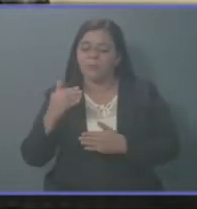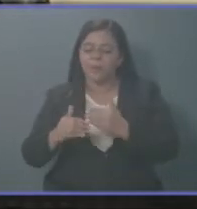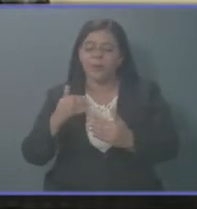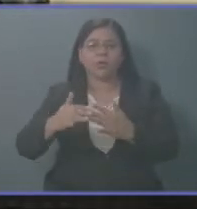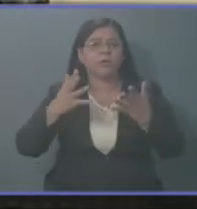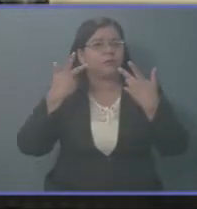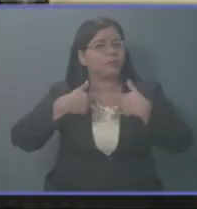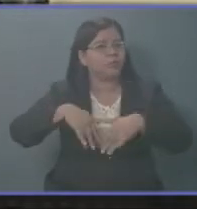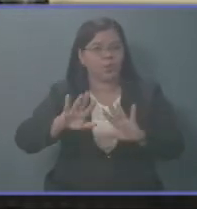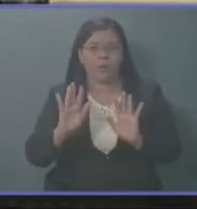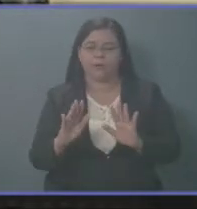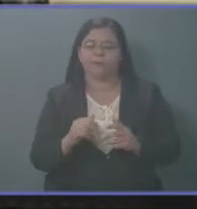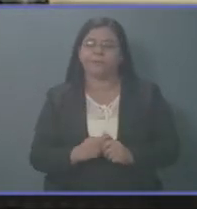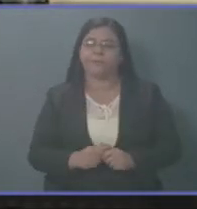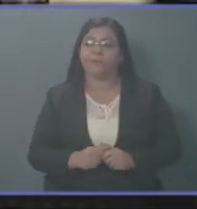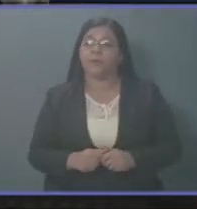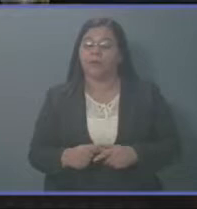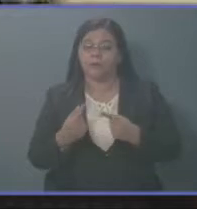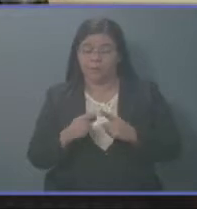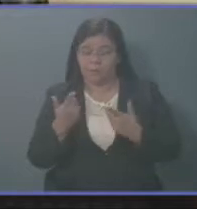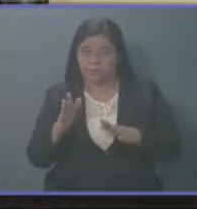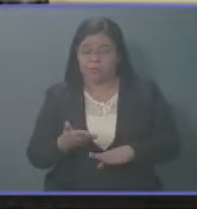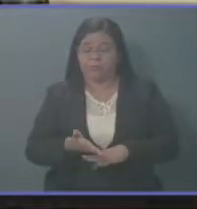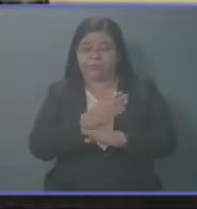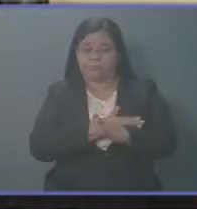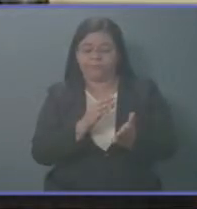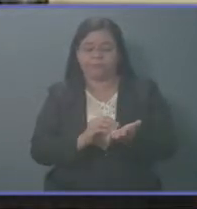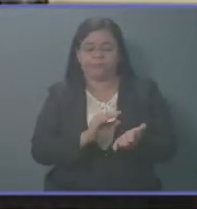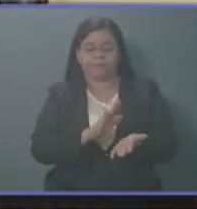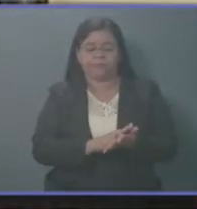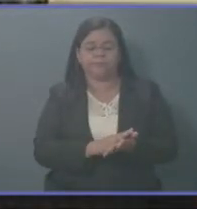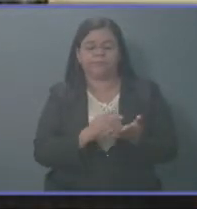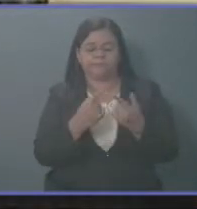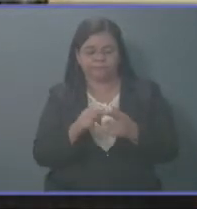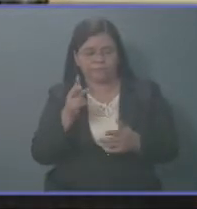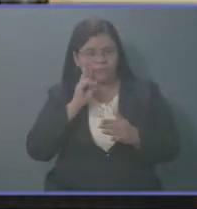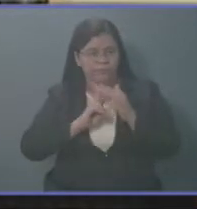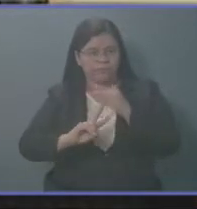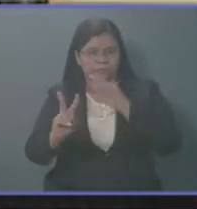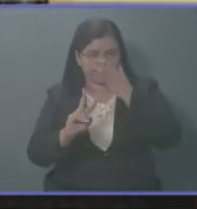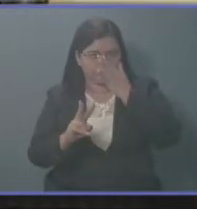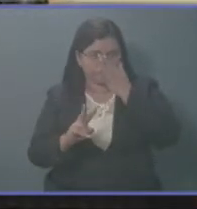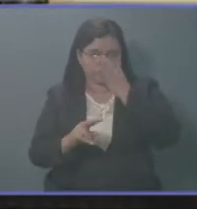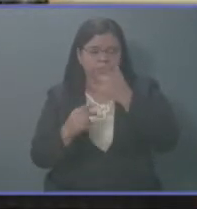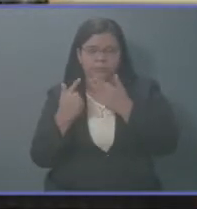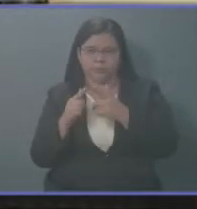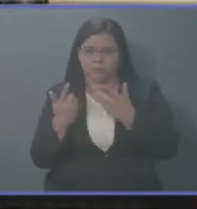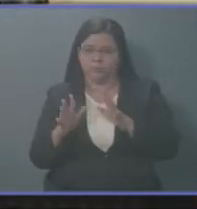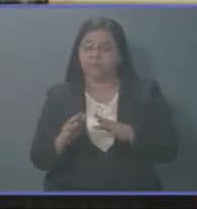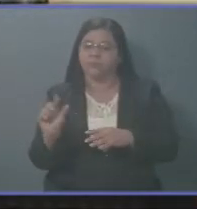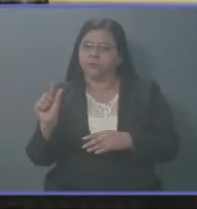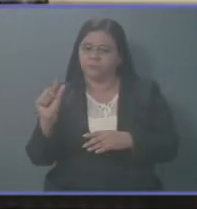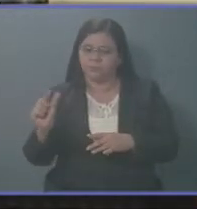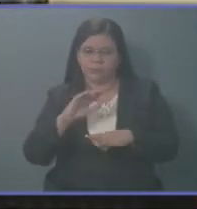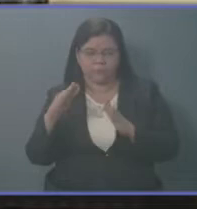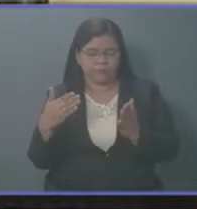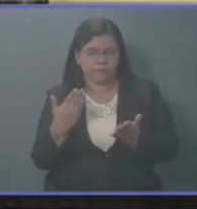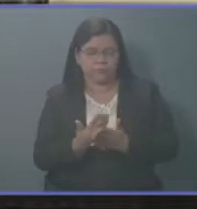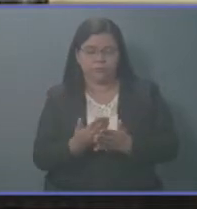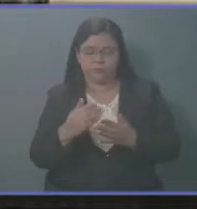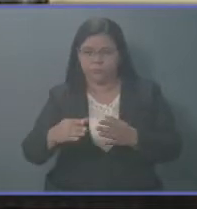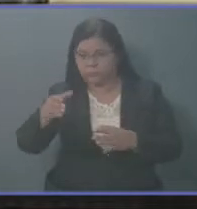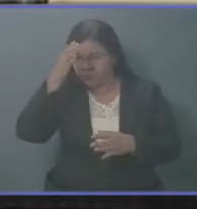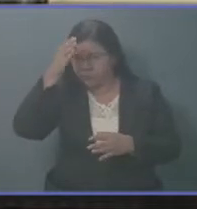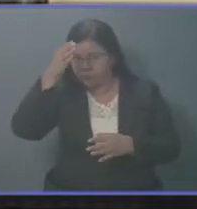y autoridades competentes, ambos establecidos previamente. Desde esa perspectiva, jurisprudencialmente se ha establecido que las condiciones comprendidas en el concepto de